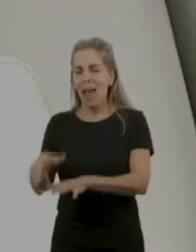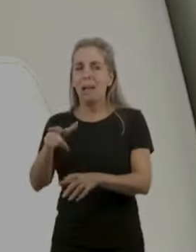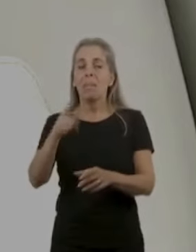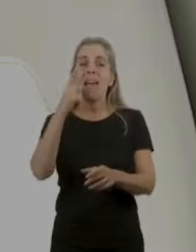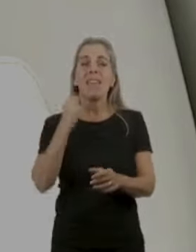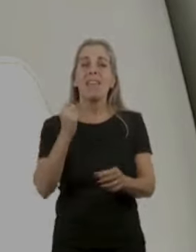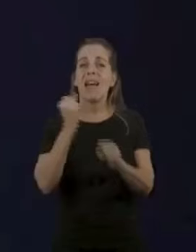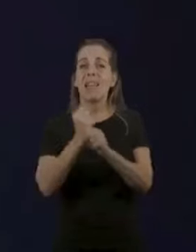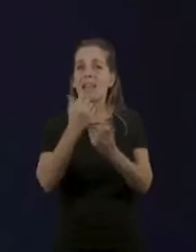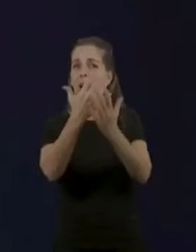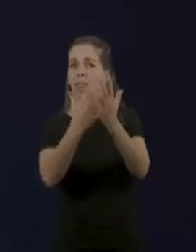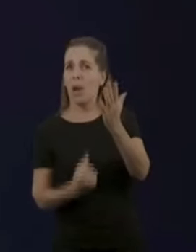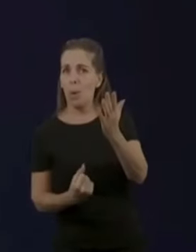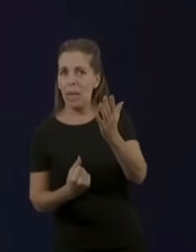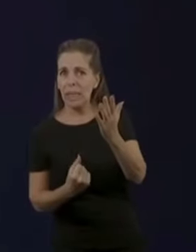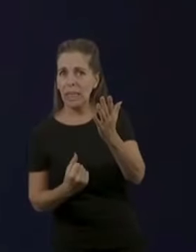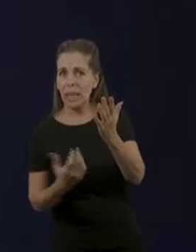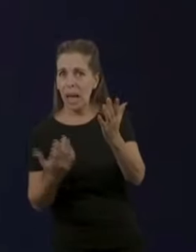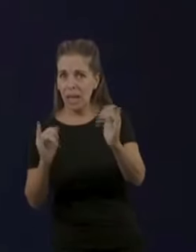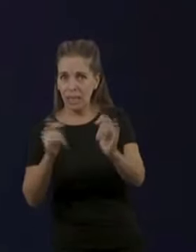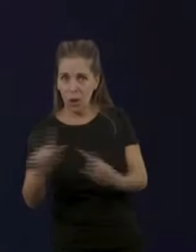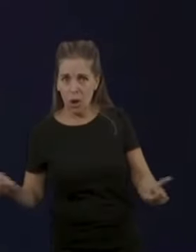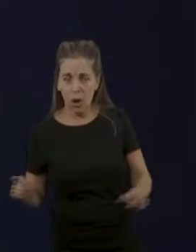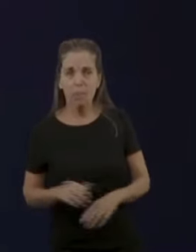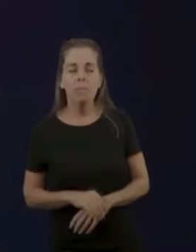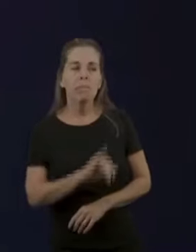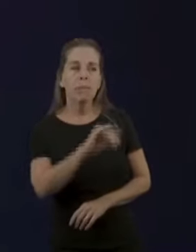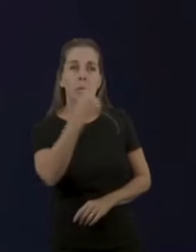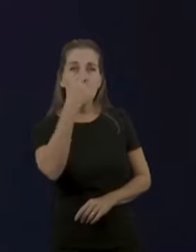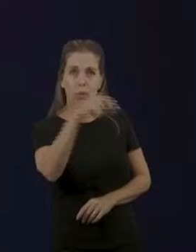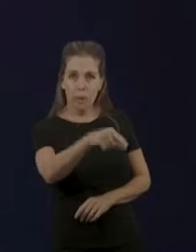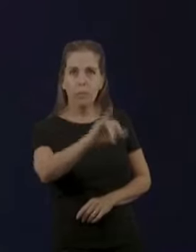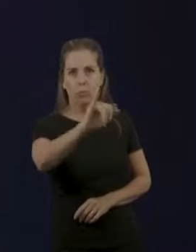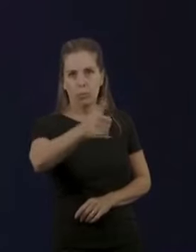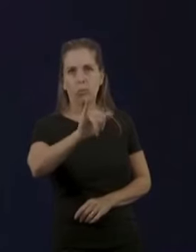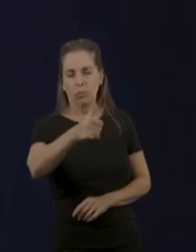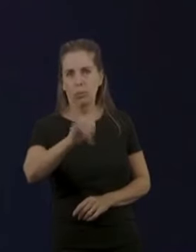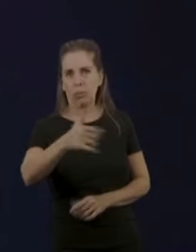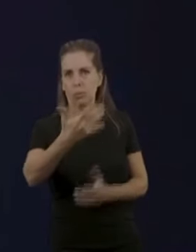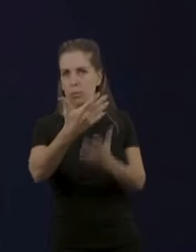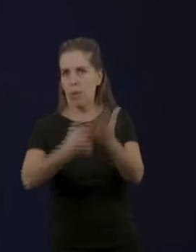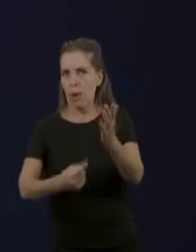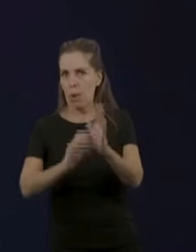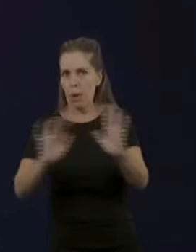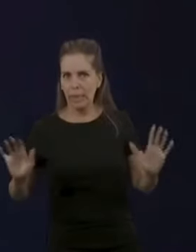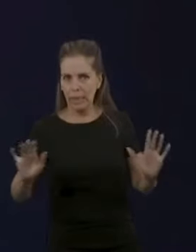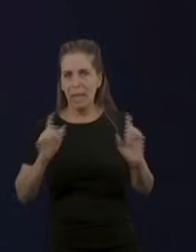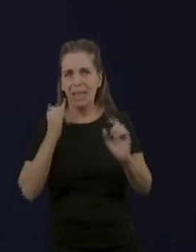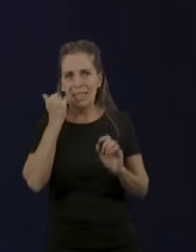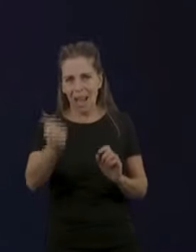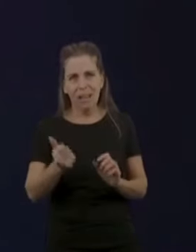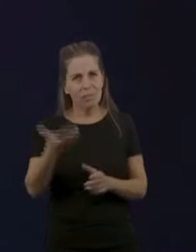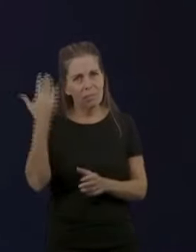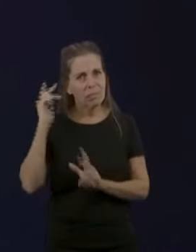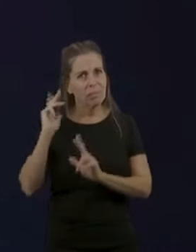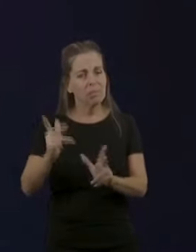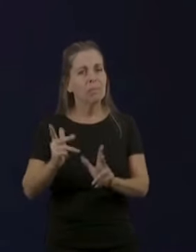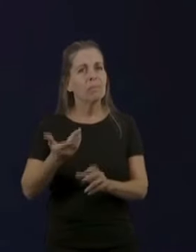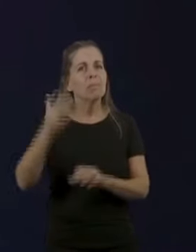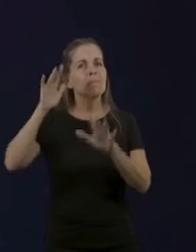no trabajar sí digamos a tu última pregunta sí claramente sí lo hemos dicho en otras en el paro